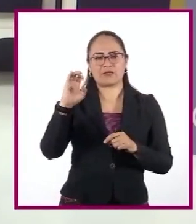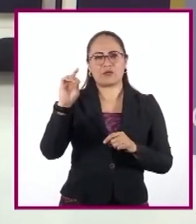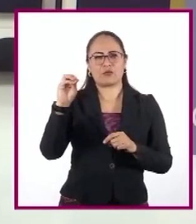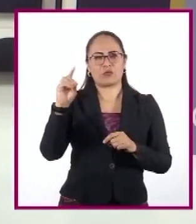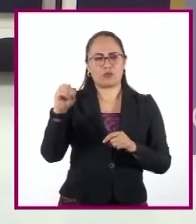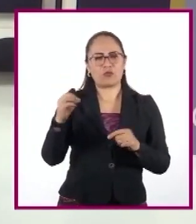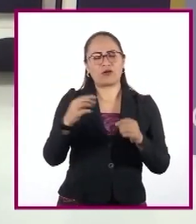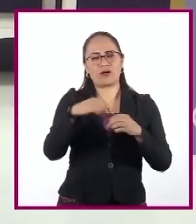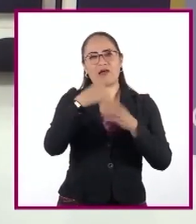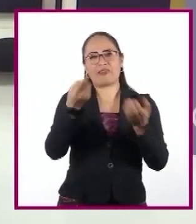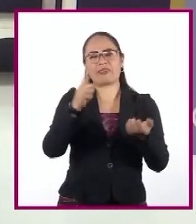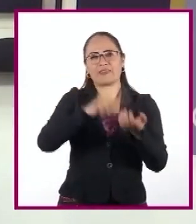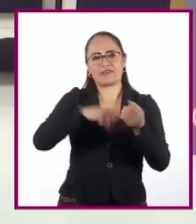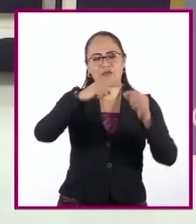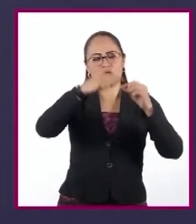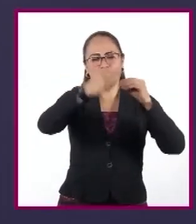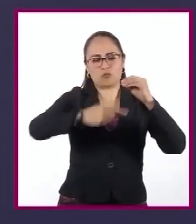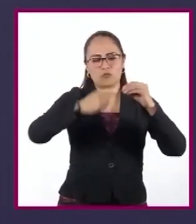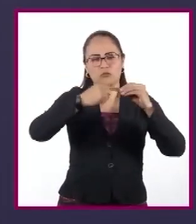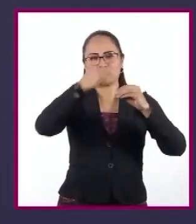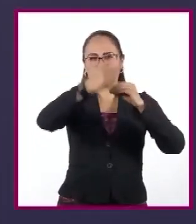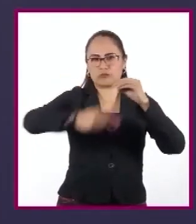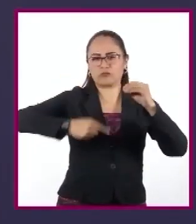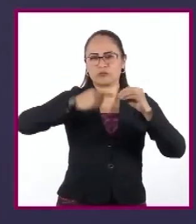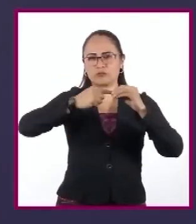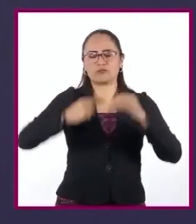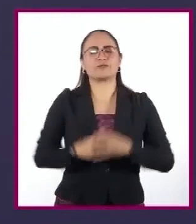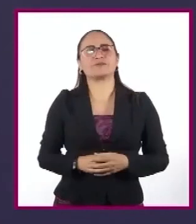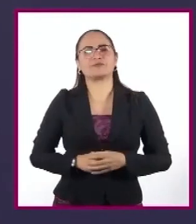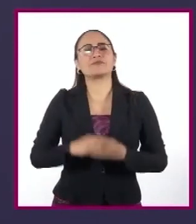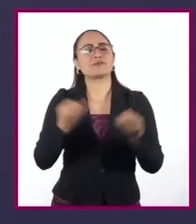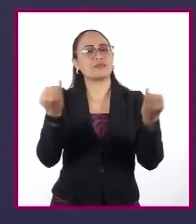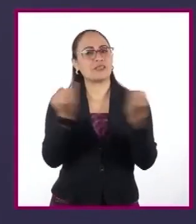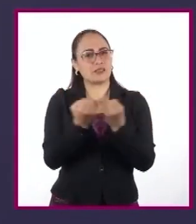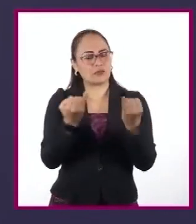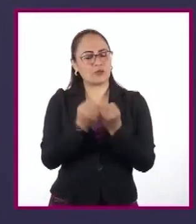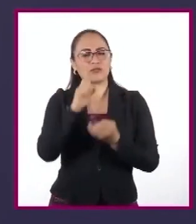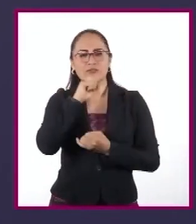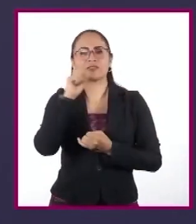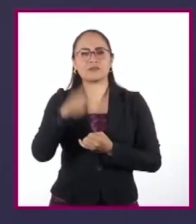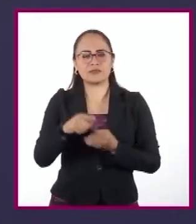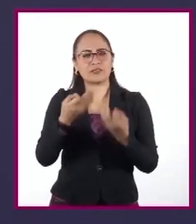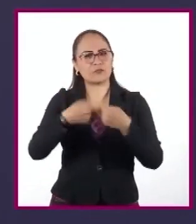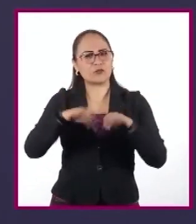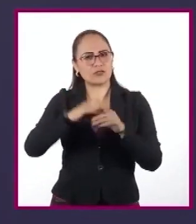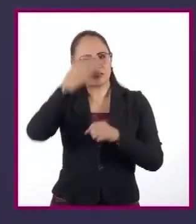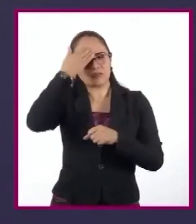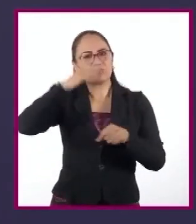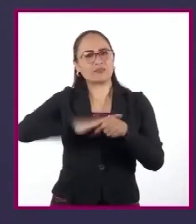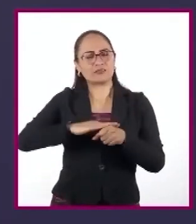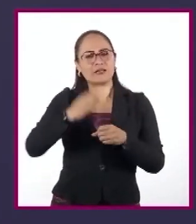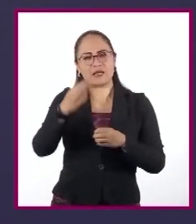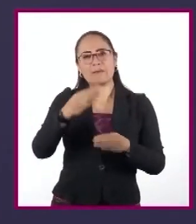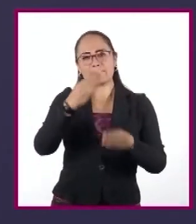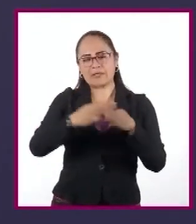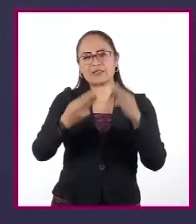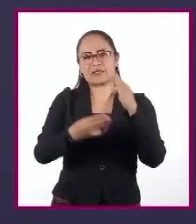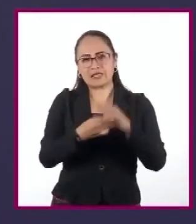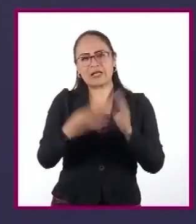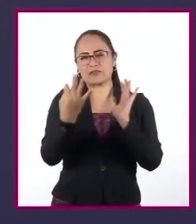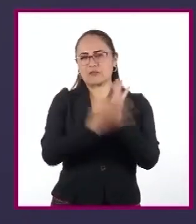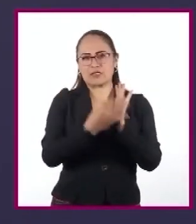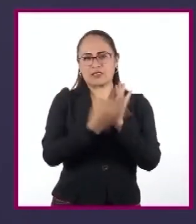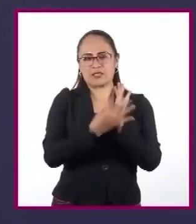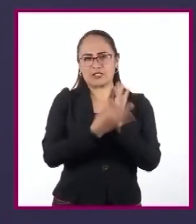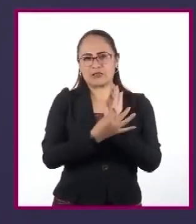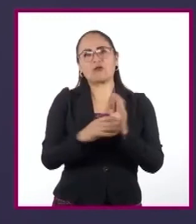átomos de los elementos químicos. Así como también es importante tener presente que los elementos metálicos tienen la